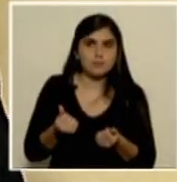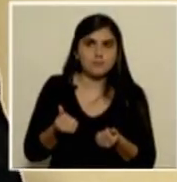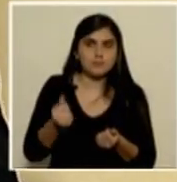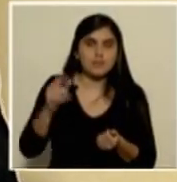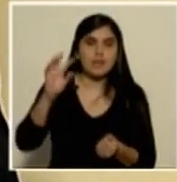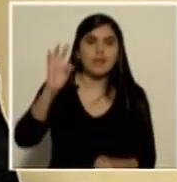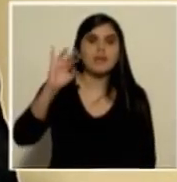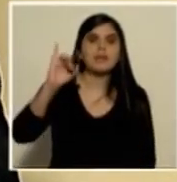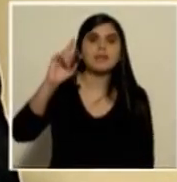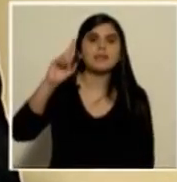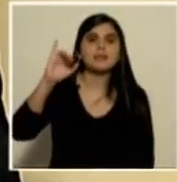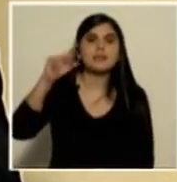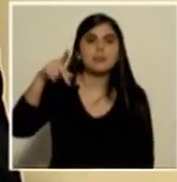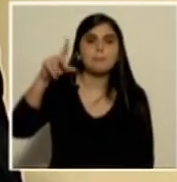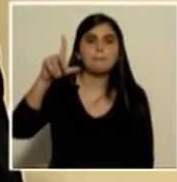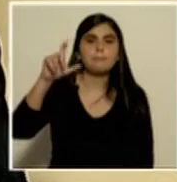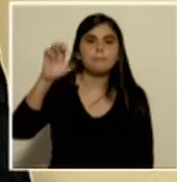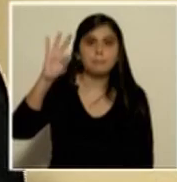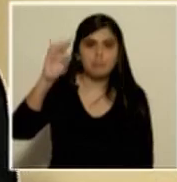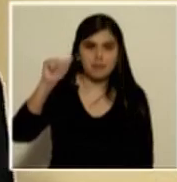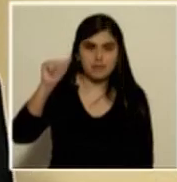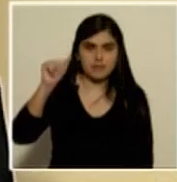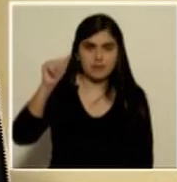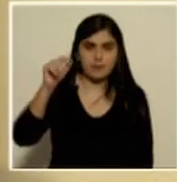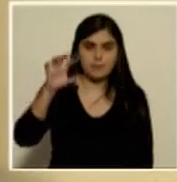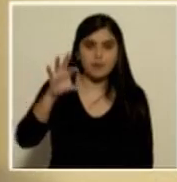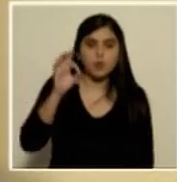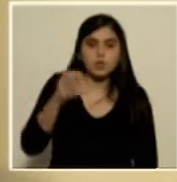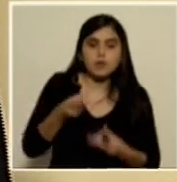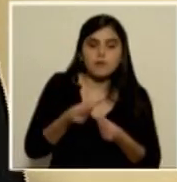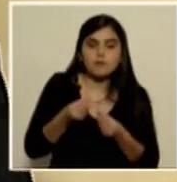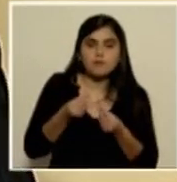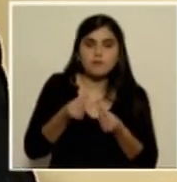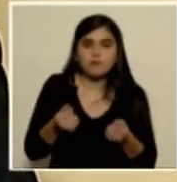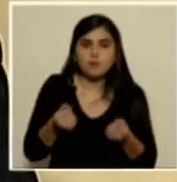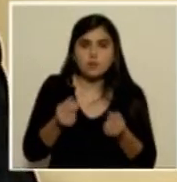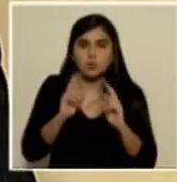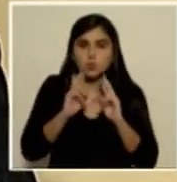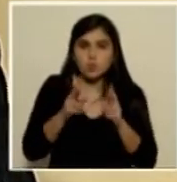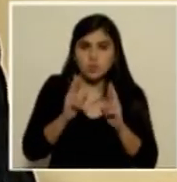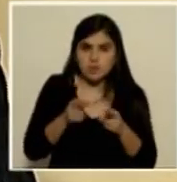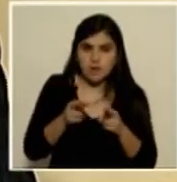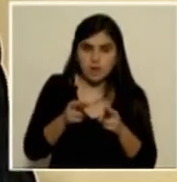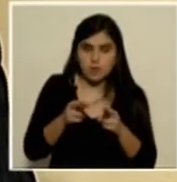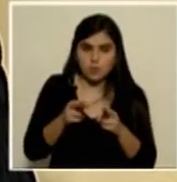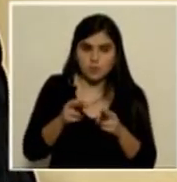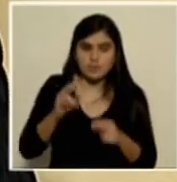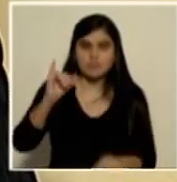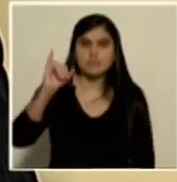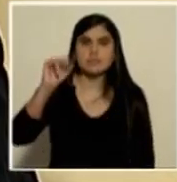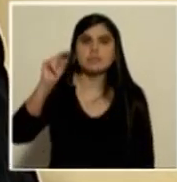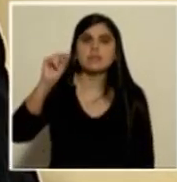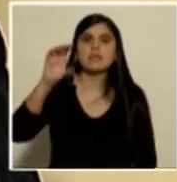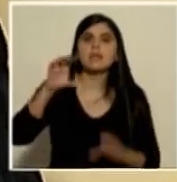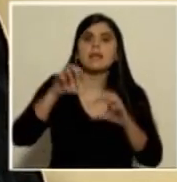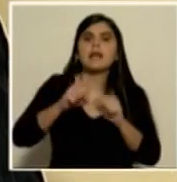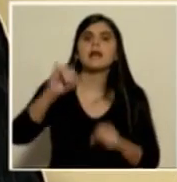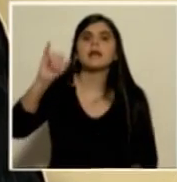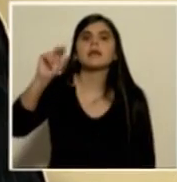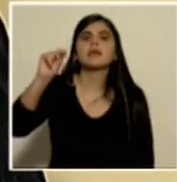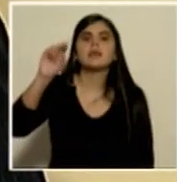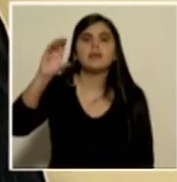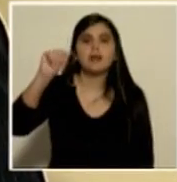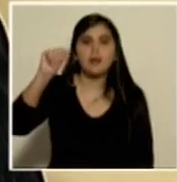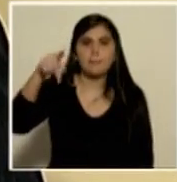tripleta, digamos, entre lo que es el resultado, la orden sanitaria y la incapacidad. Y con respecto a prohibir